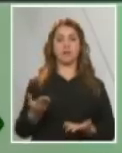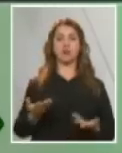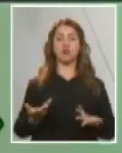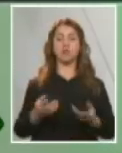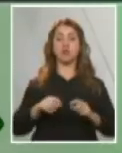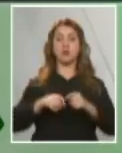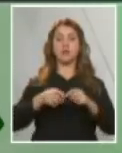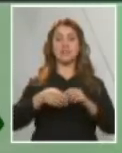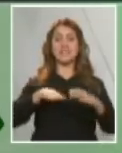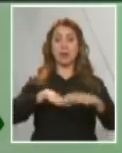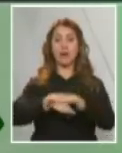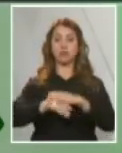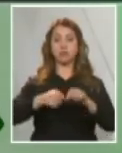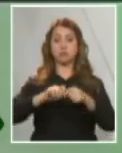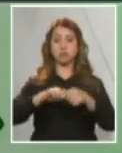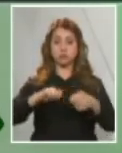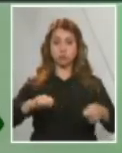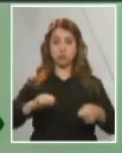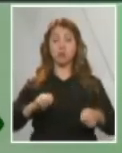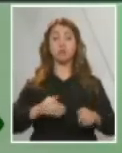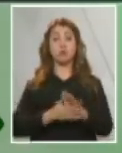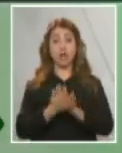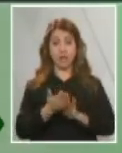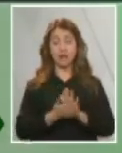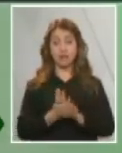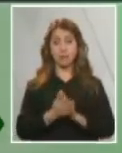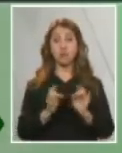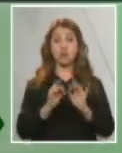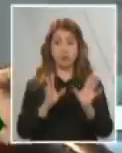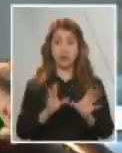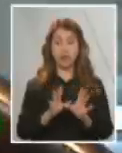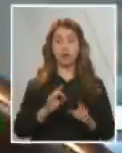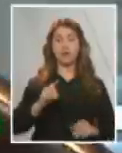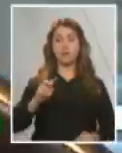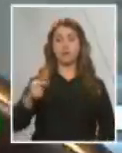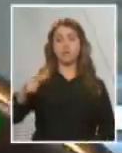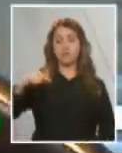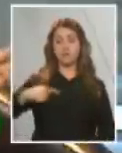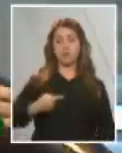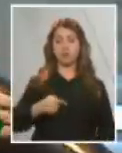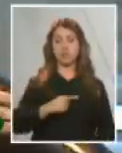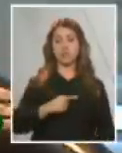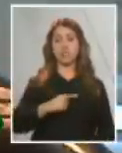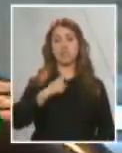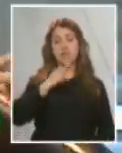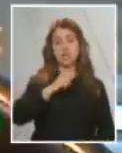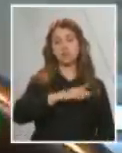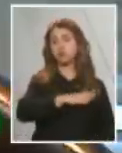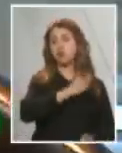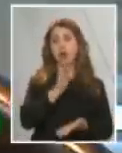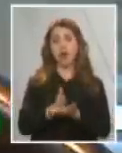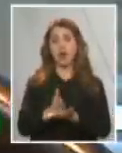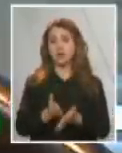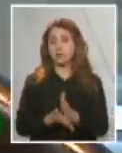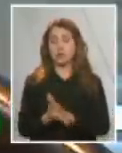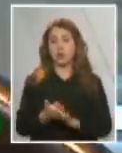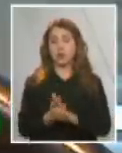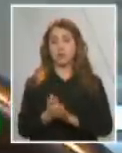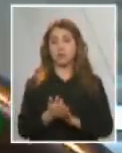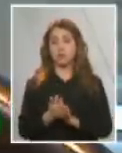los zapatos? A la gente, bueno, por ejemplo, eso que me llama la atención, eso, el crochet que sirve para... Claro, por ejemplo, eso, tienes desde eso hasta, por